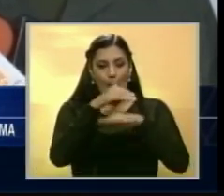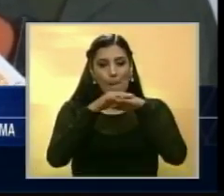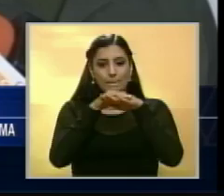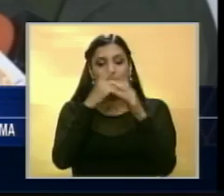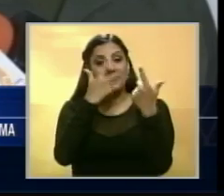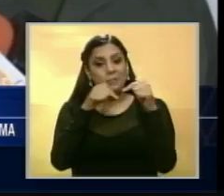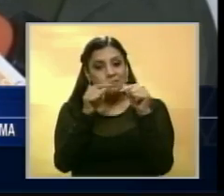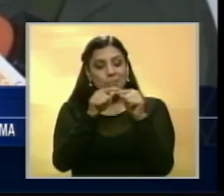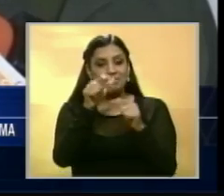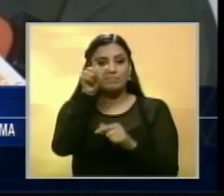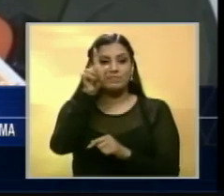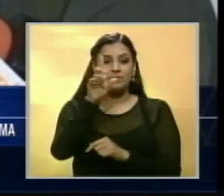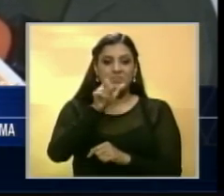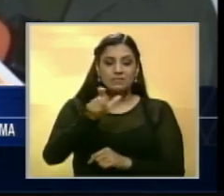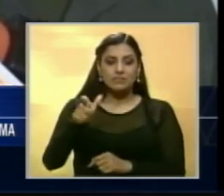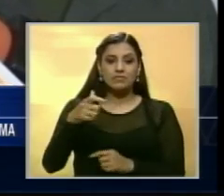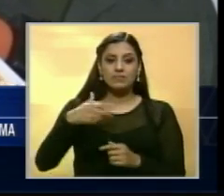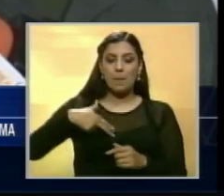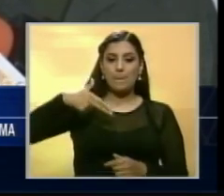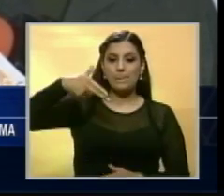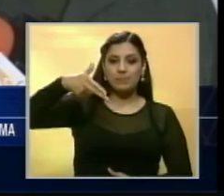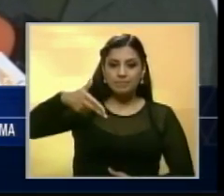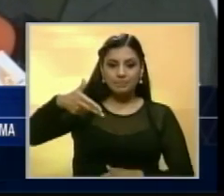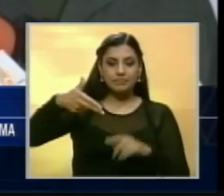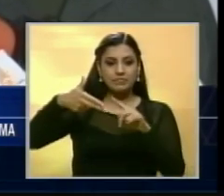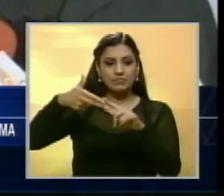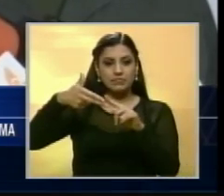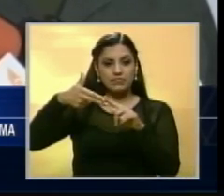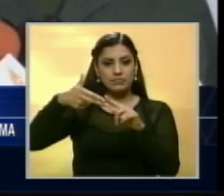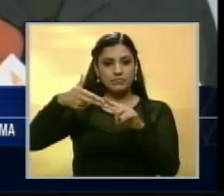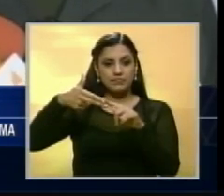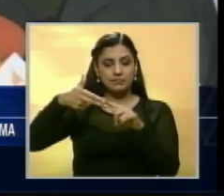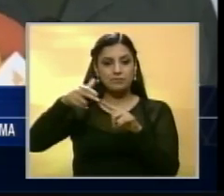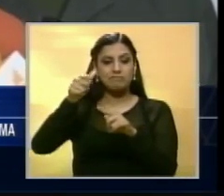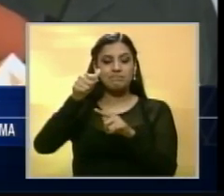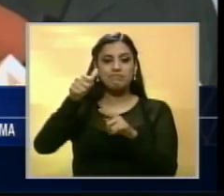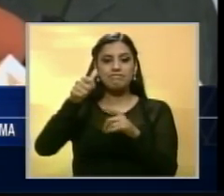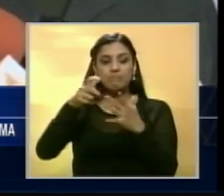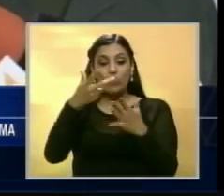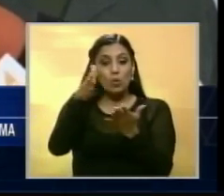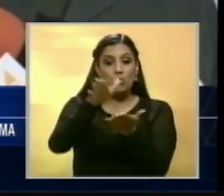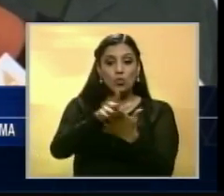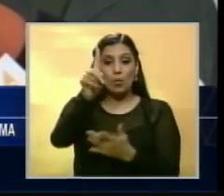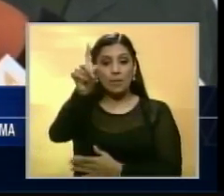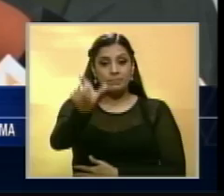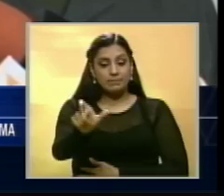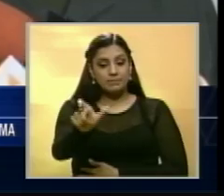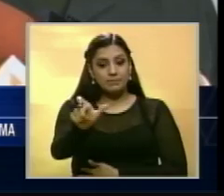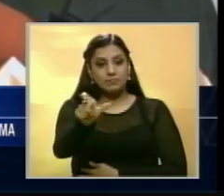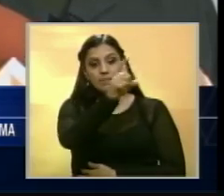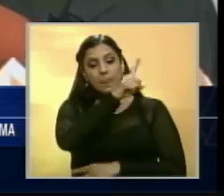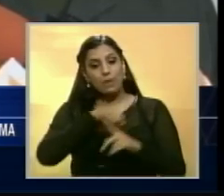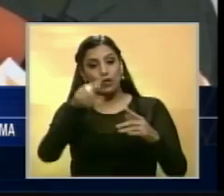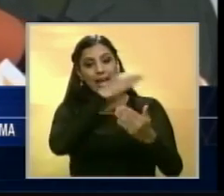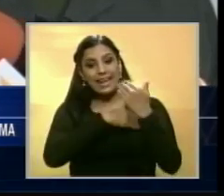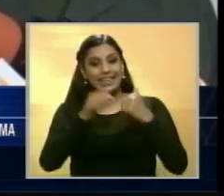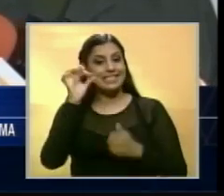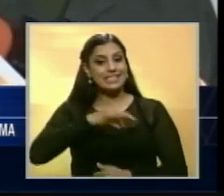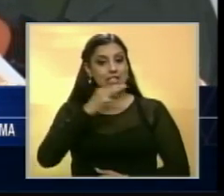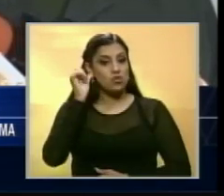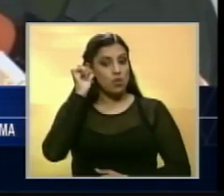en un sector del poblado. Allí murió una persona y resultó herida esta